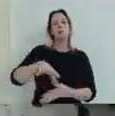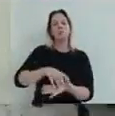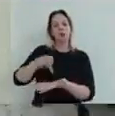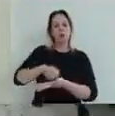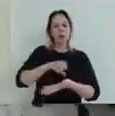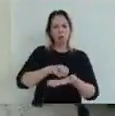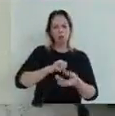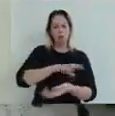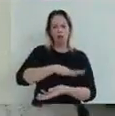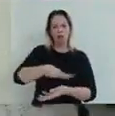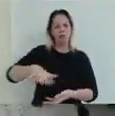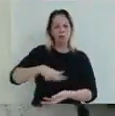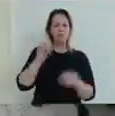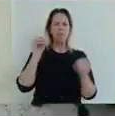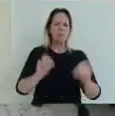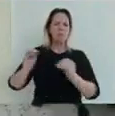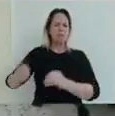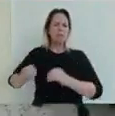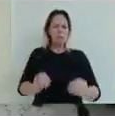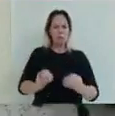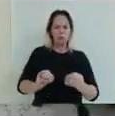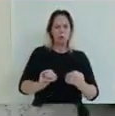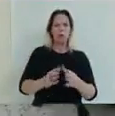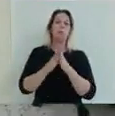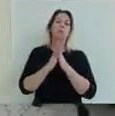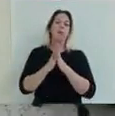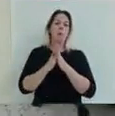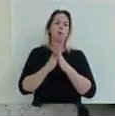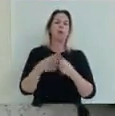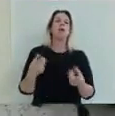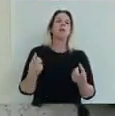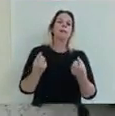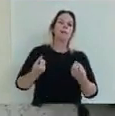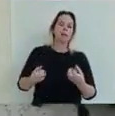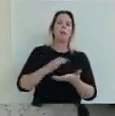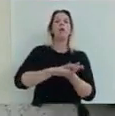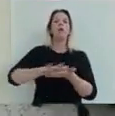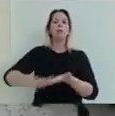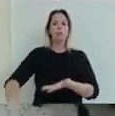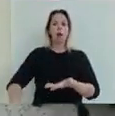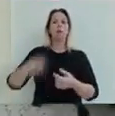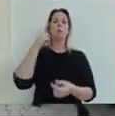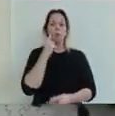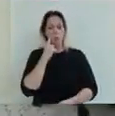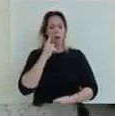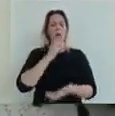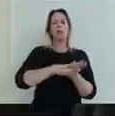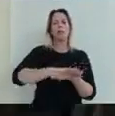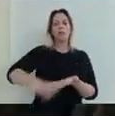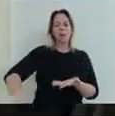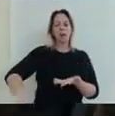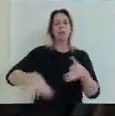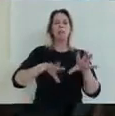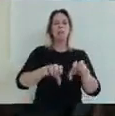Presidenta. Habida cuenta de que hay una ordenanza donde especifica este tema de